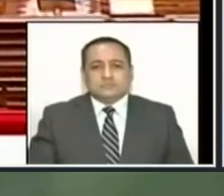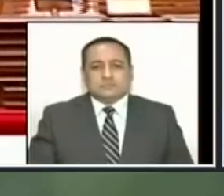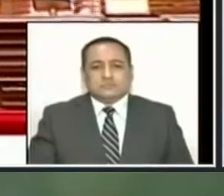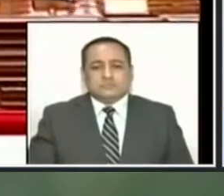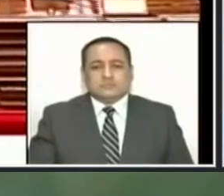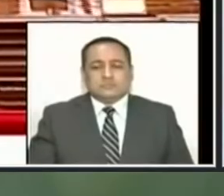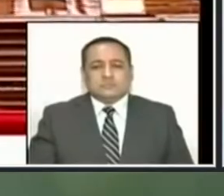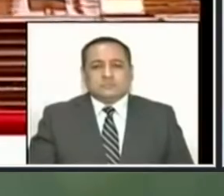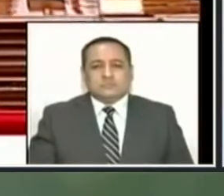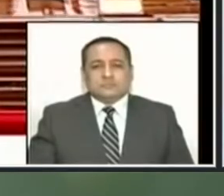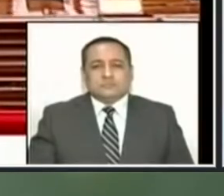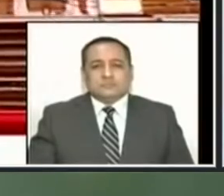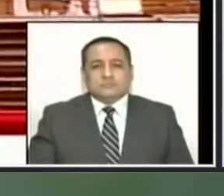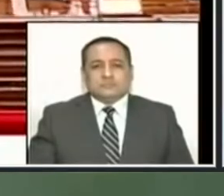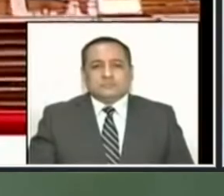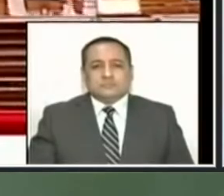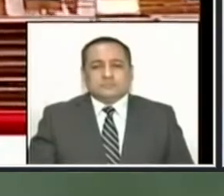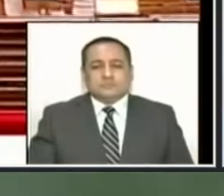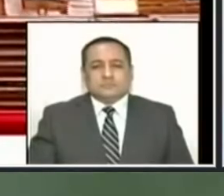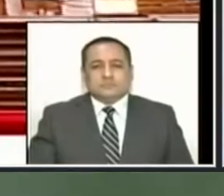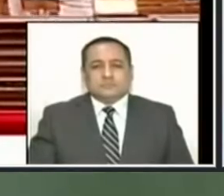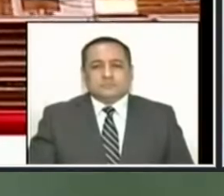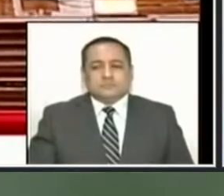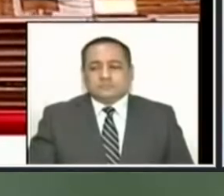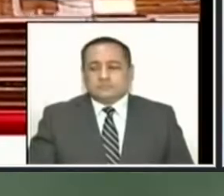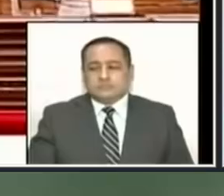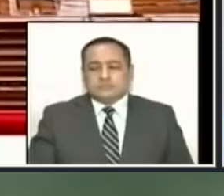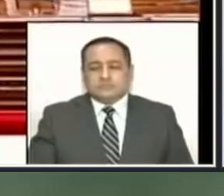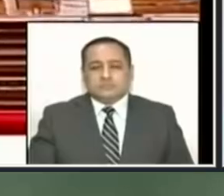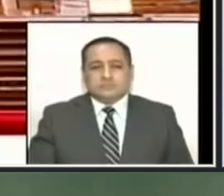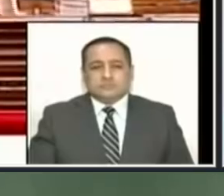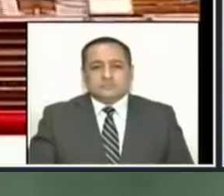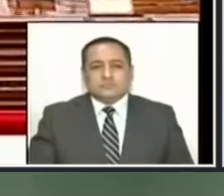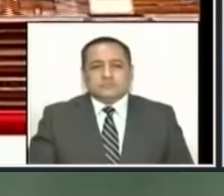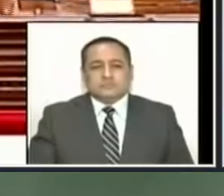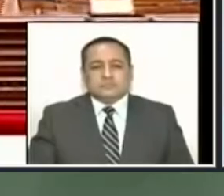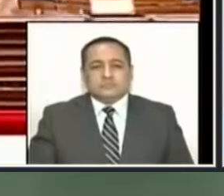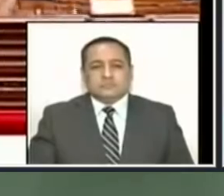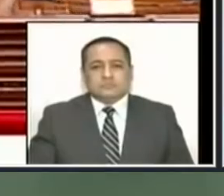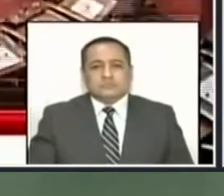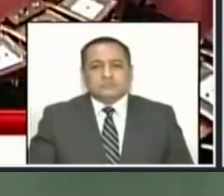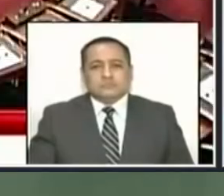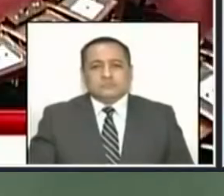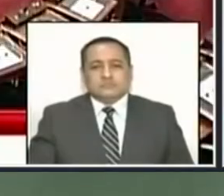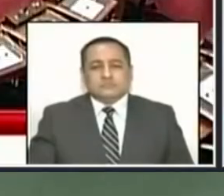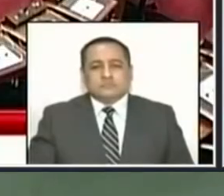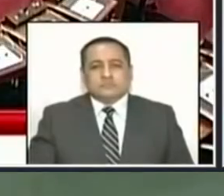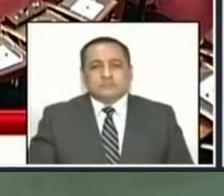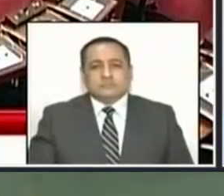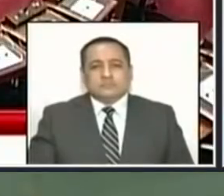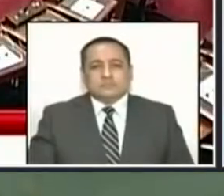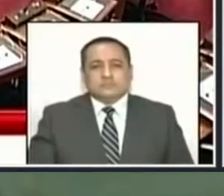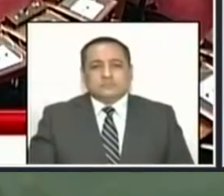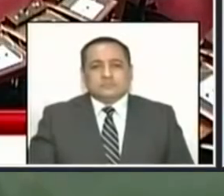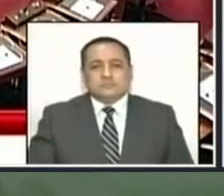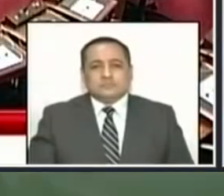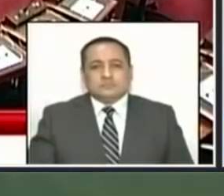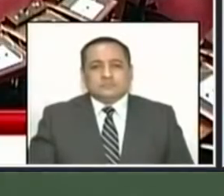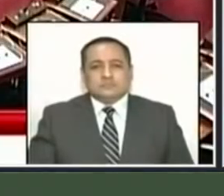absolutamente fundamental para lo que tú dices, que es restablecer la confianza ciudadana. Y lo segundo es,